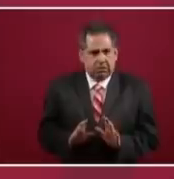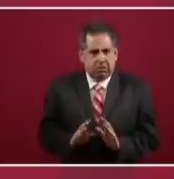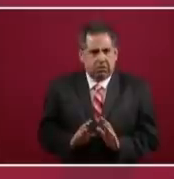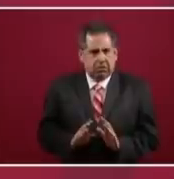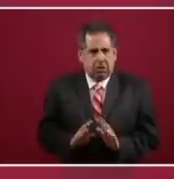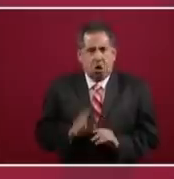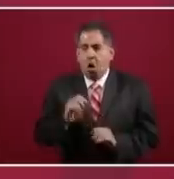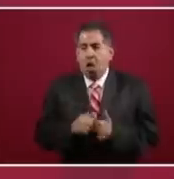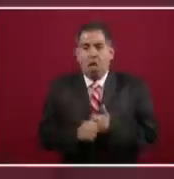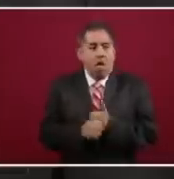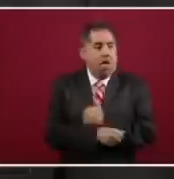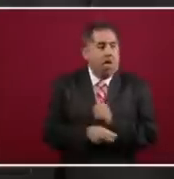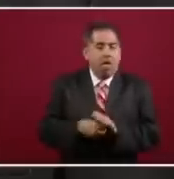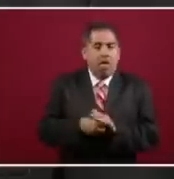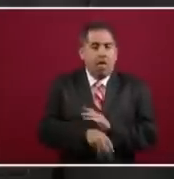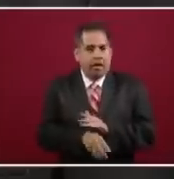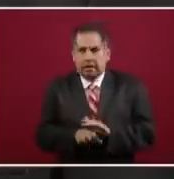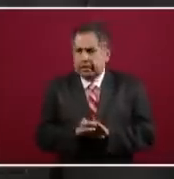ocultar